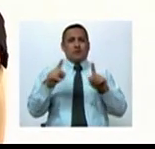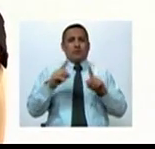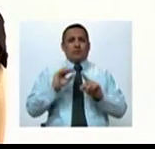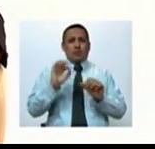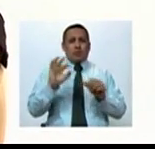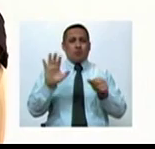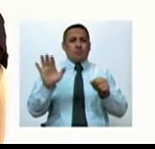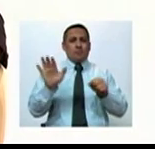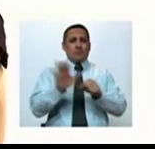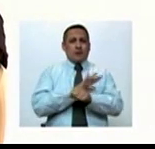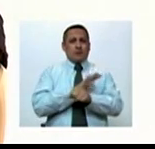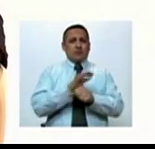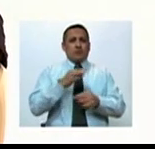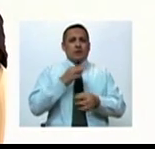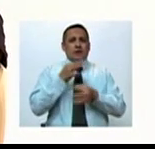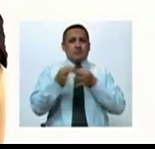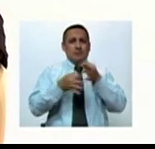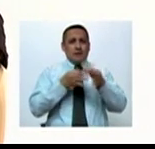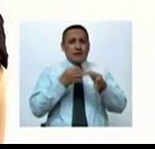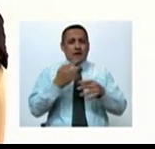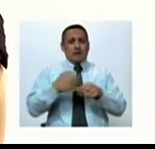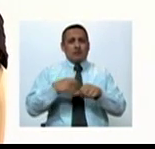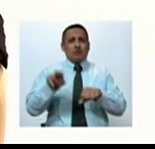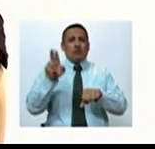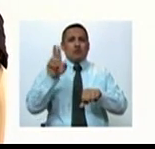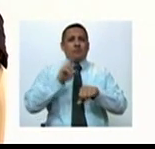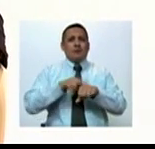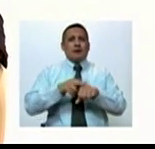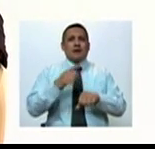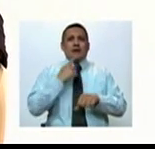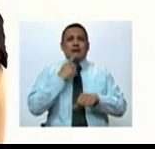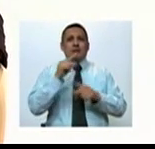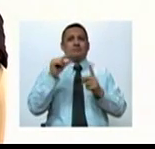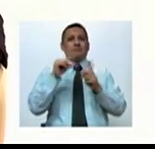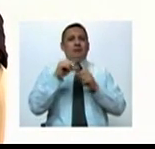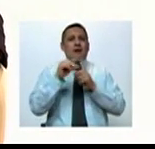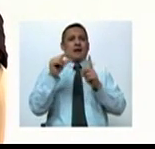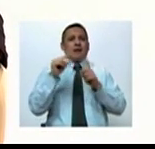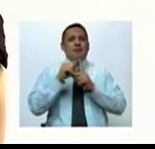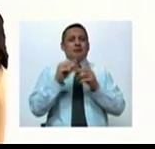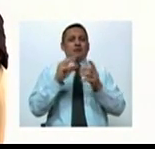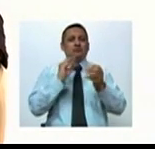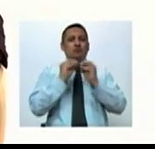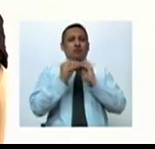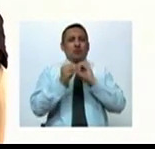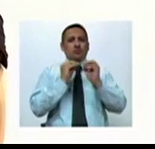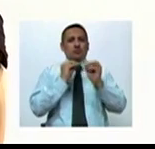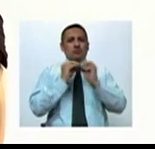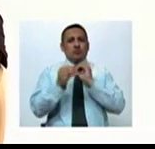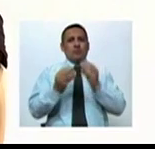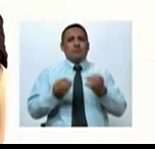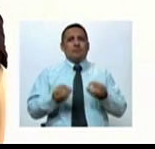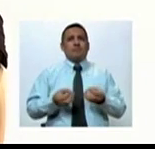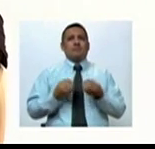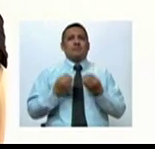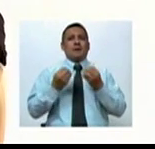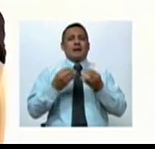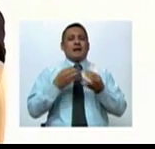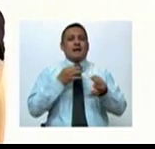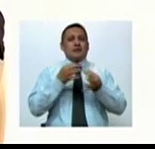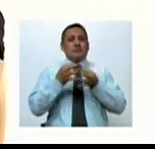normalmente se usa la palabra remuneración para referirse